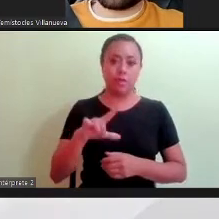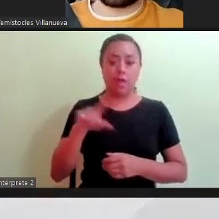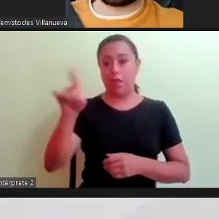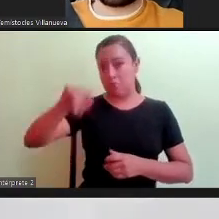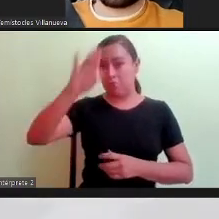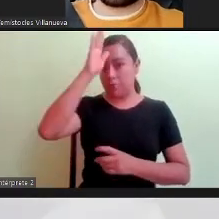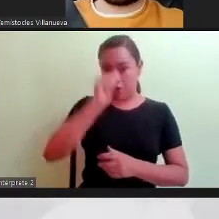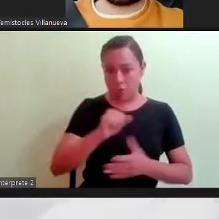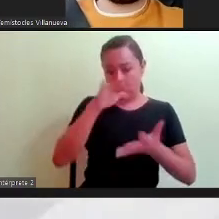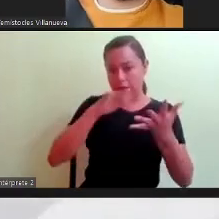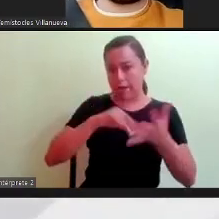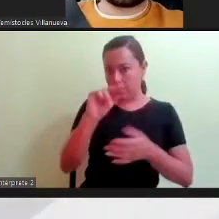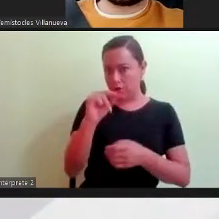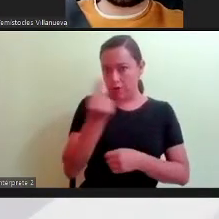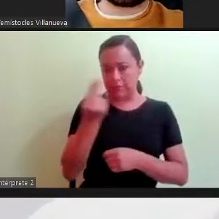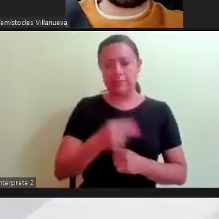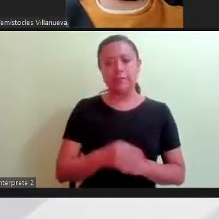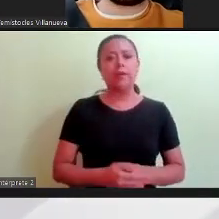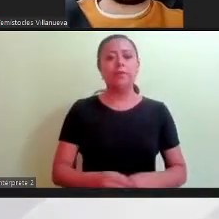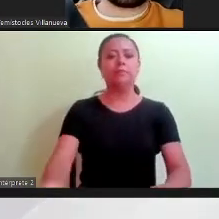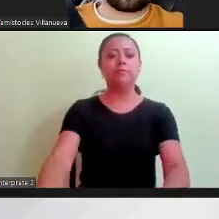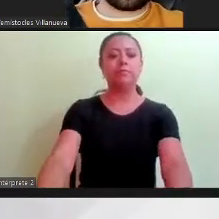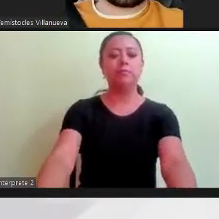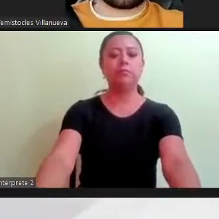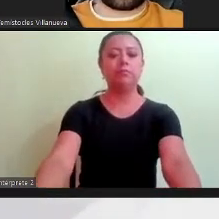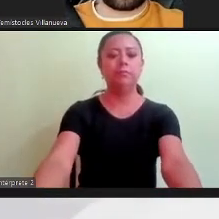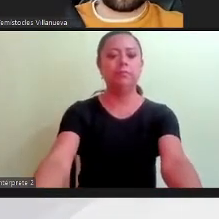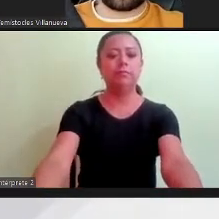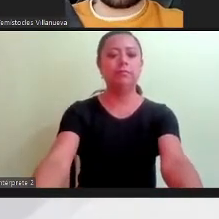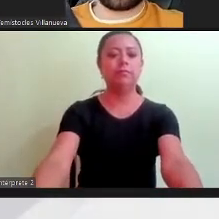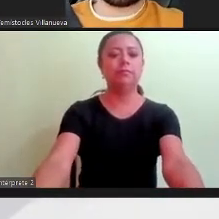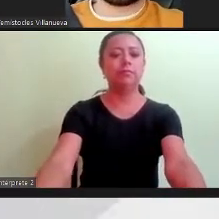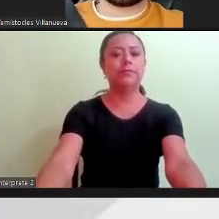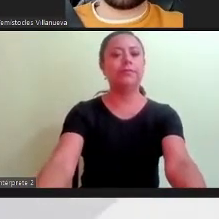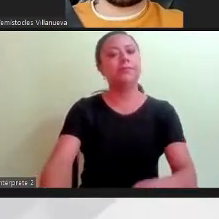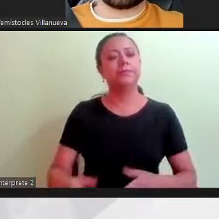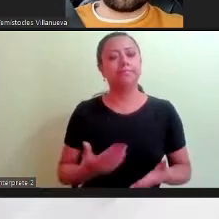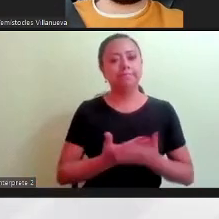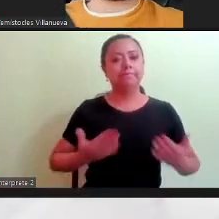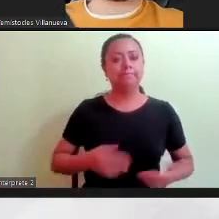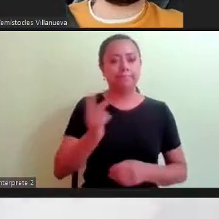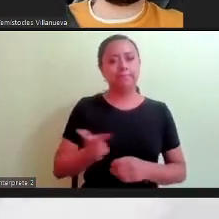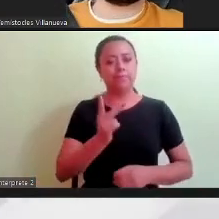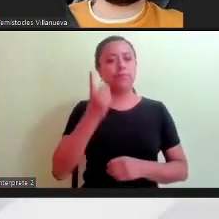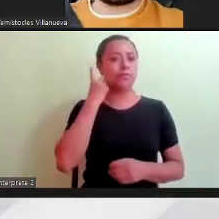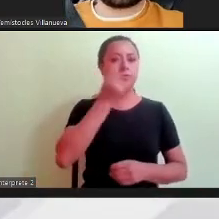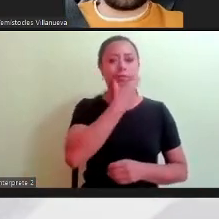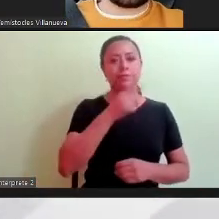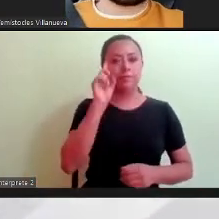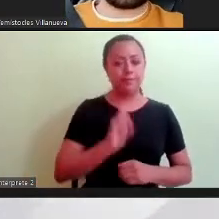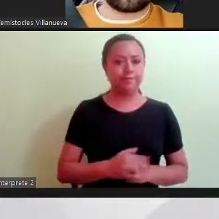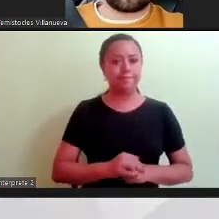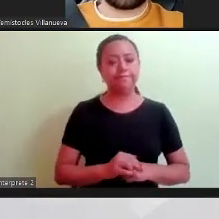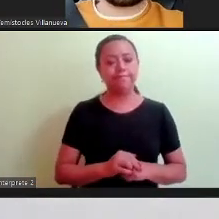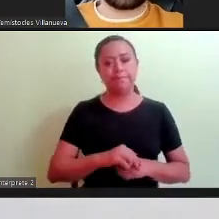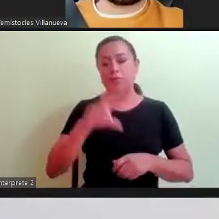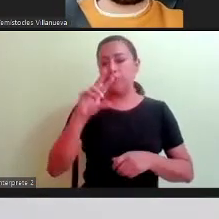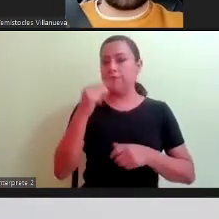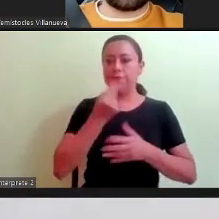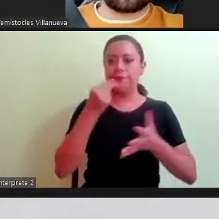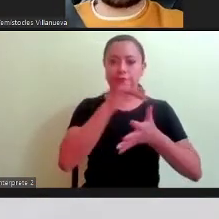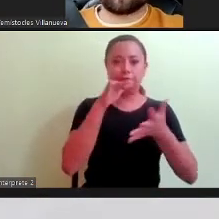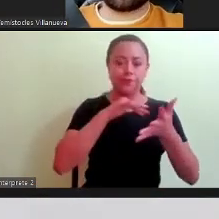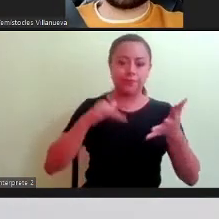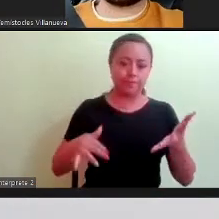lectura. Por instrucciones de la Presidencia, se consulta a las diputadas y diputados si procede a dispensar la lectura del informe